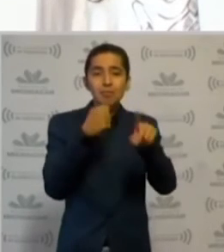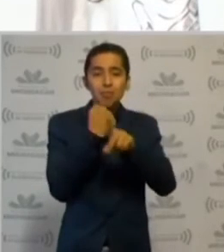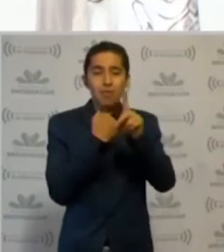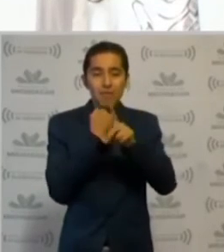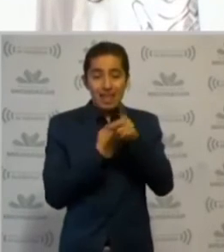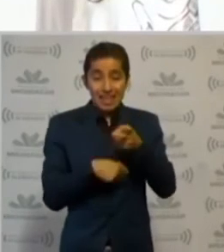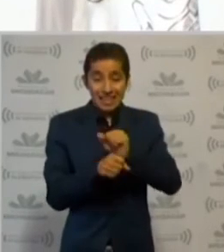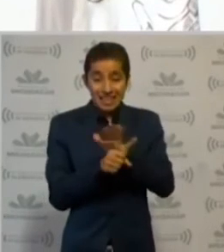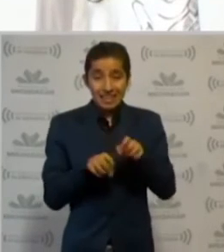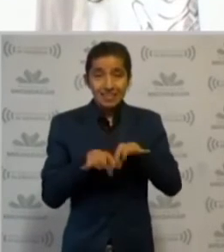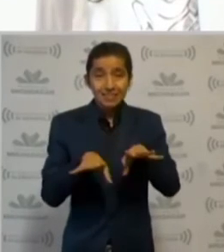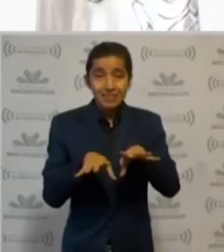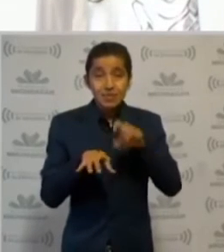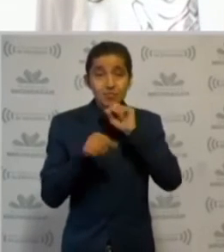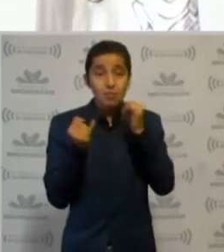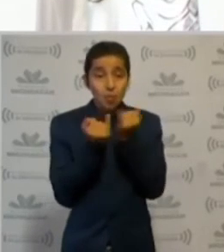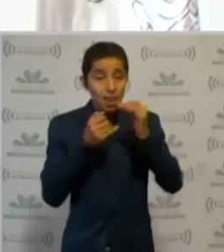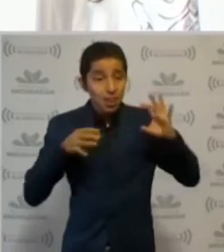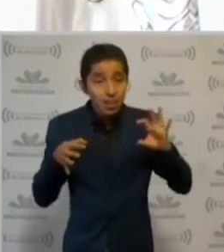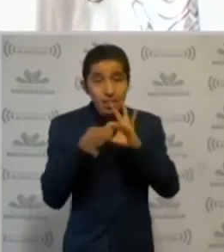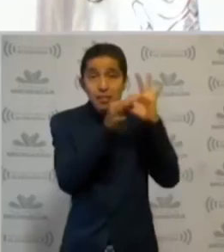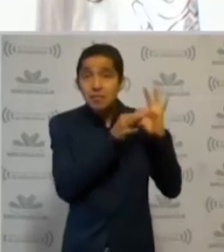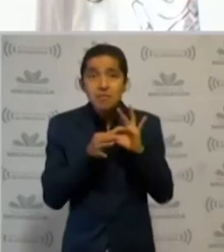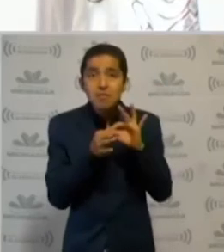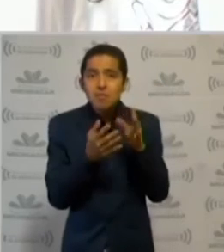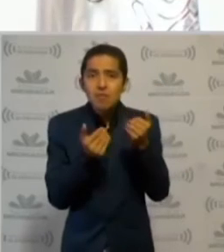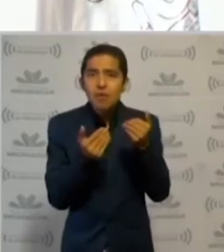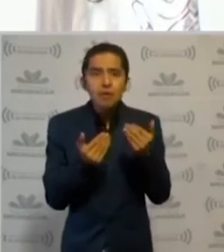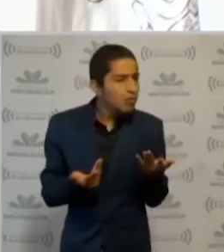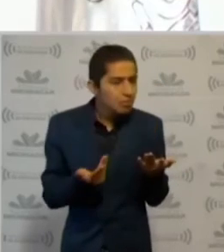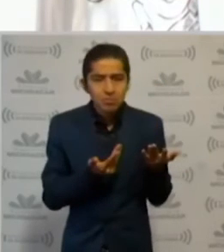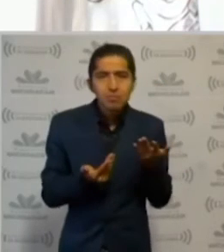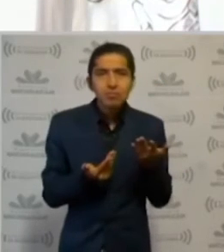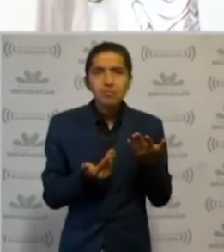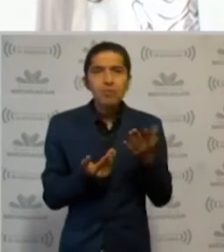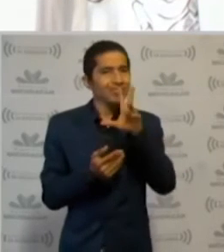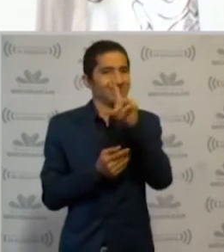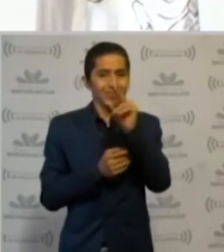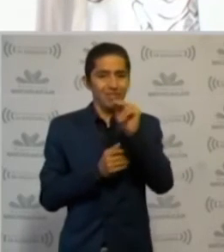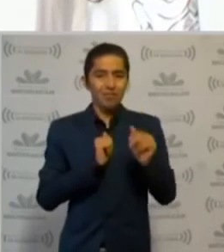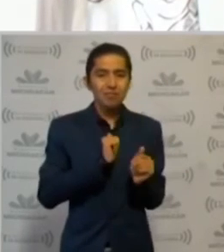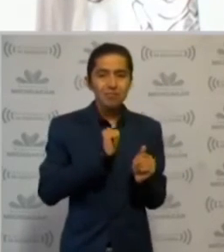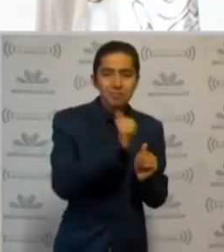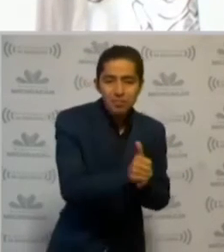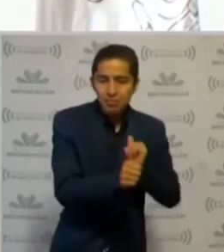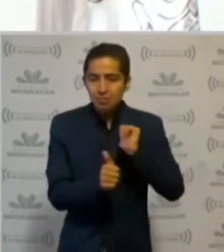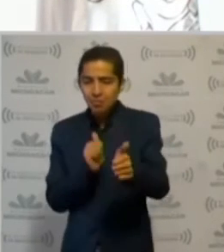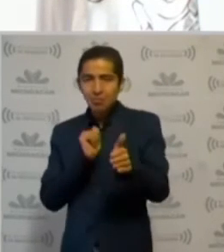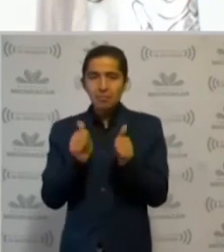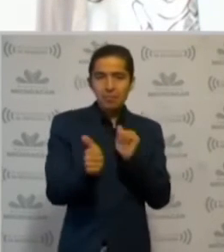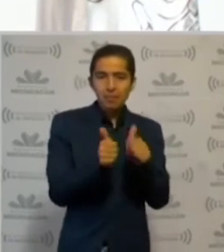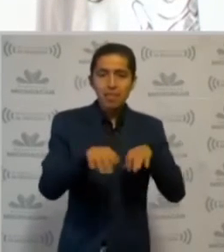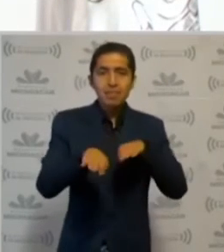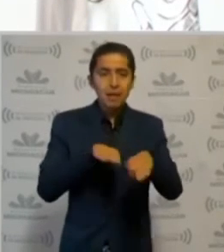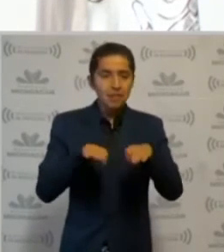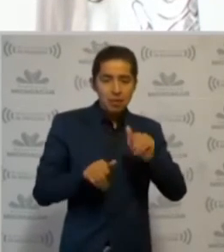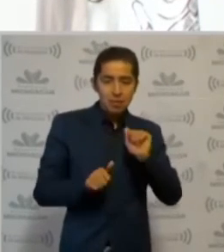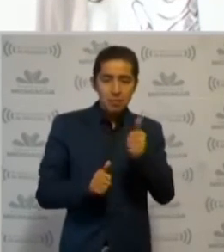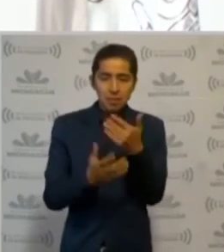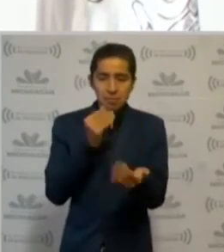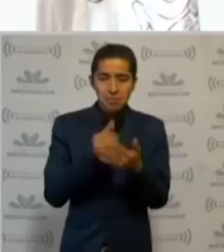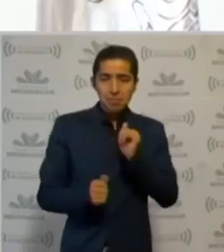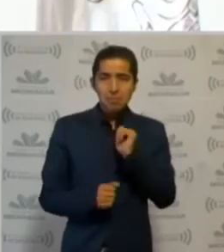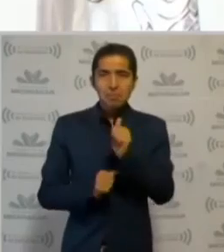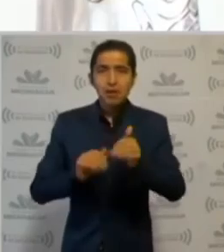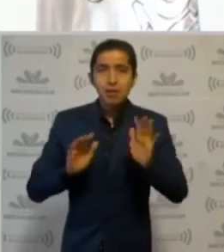coincidan. No se trata en este momento de que cada quien trabaje solo con lo que tiene y como